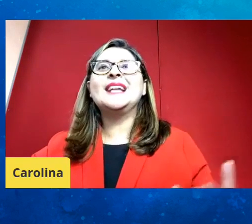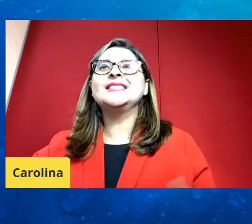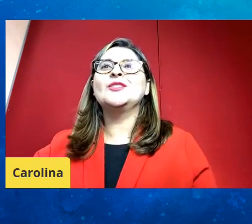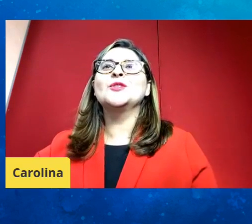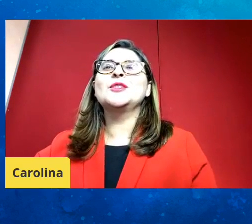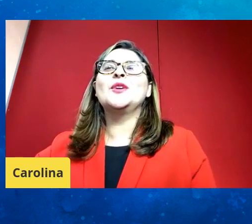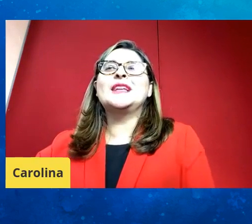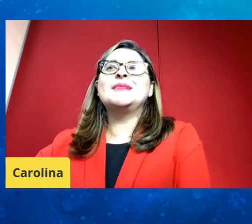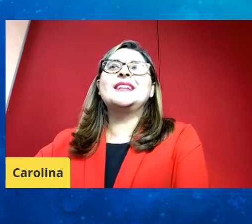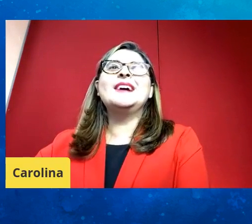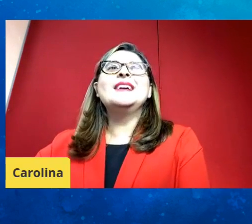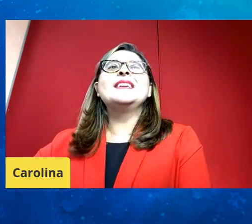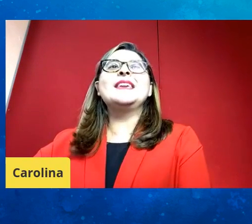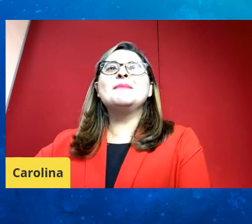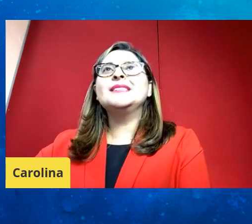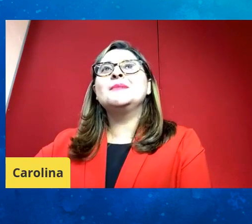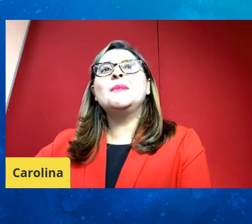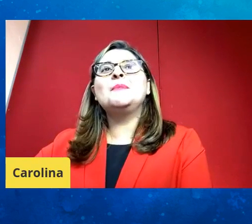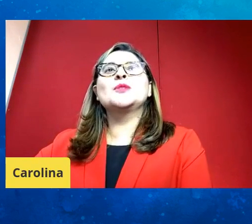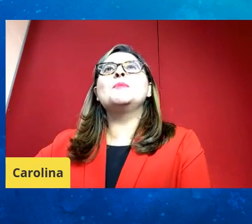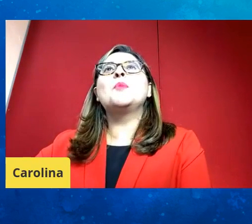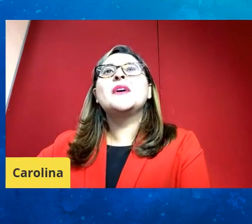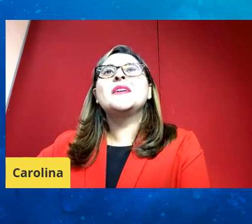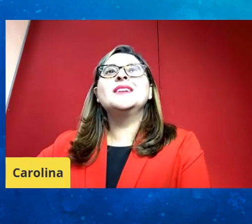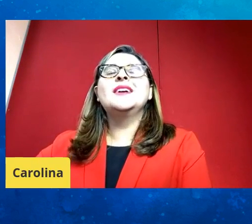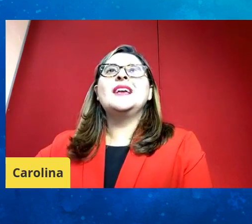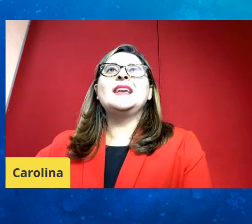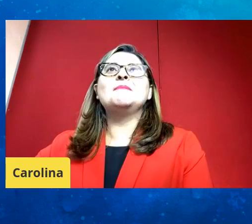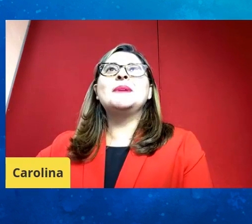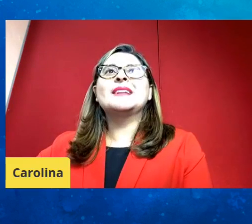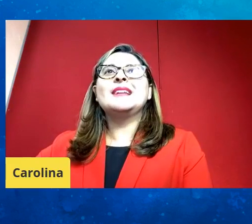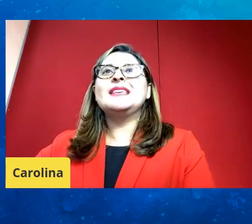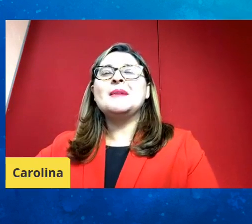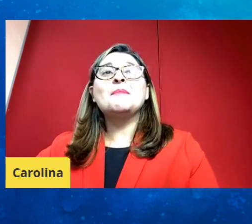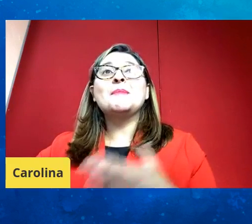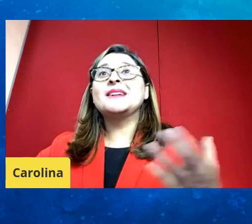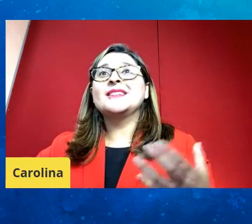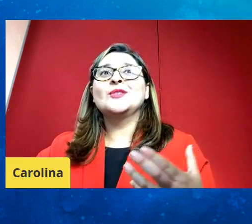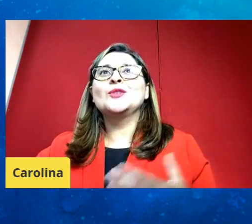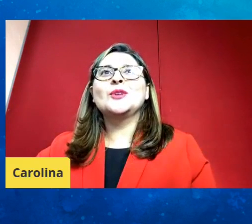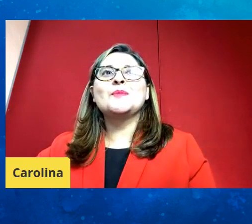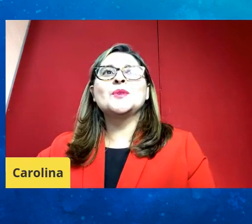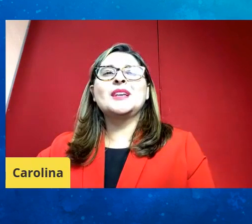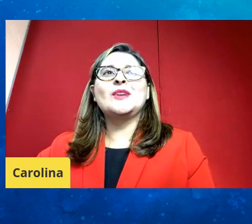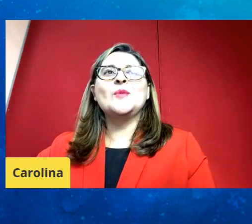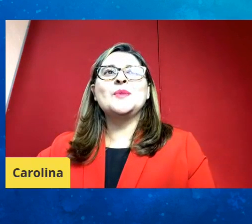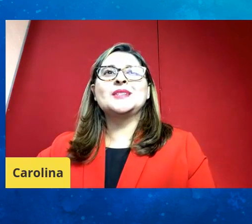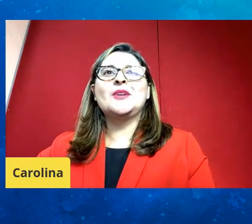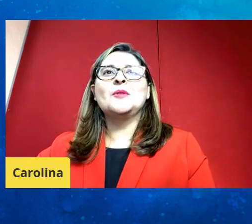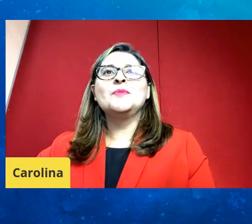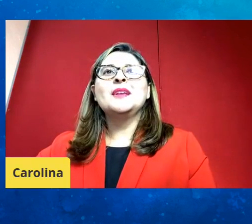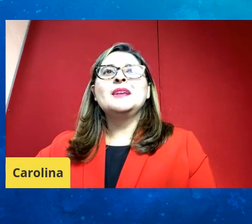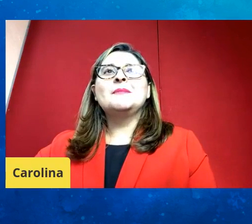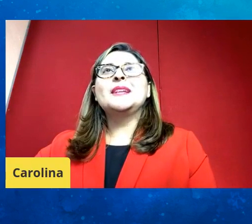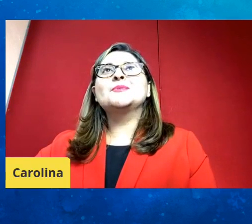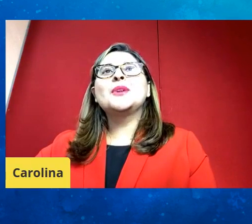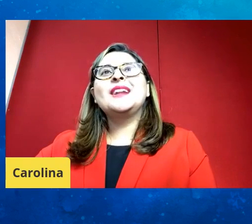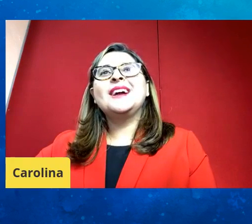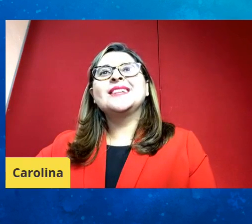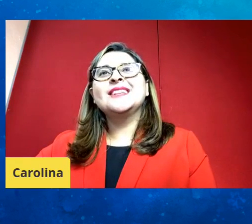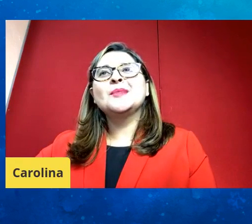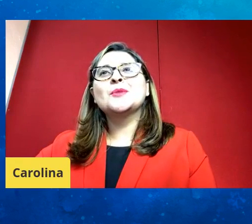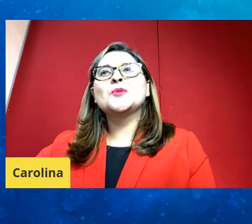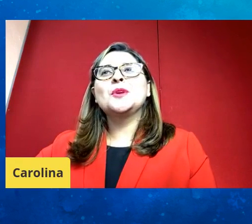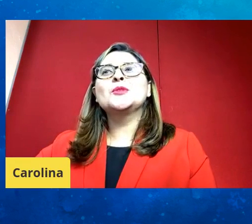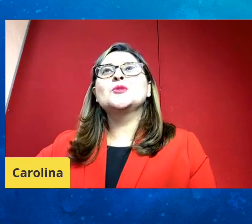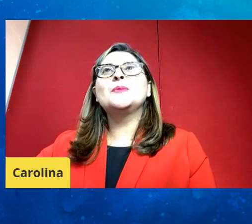amigas, familiares y conocidos de tal manera que más y más personas puedan verla y empaparse de todo esto que hemos conversado. Para Explora